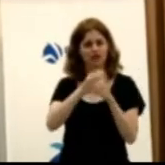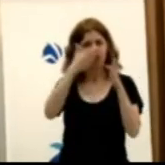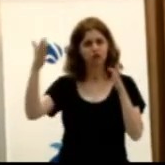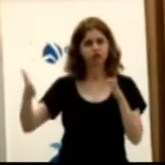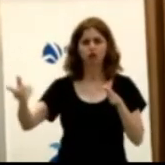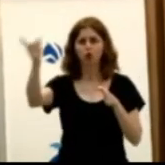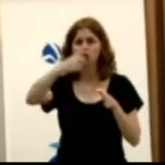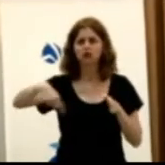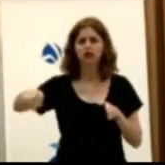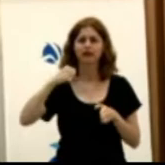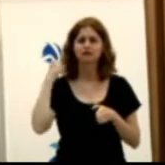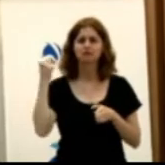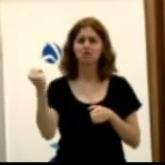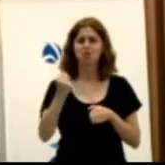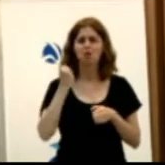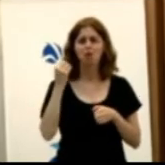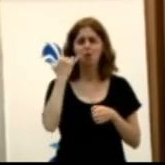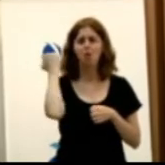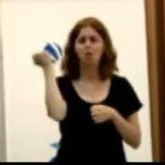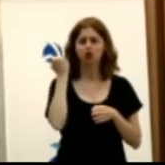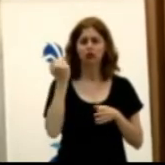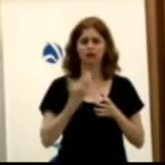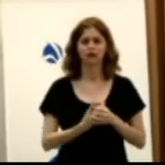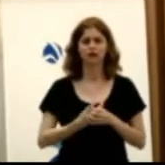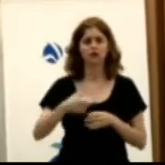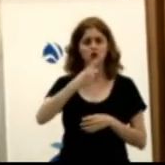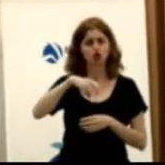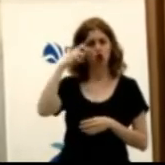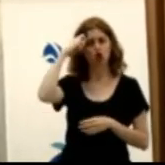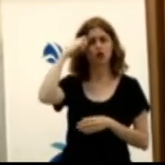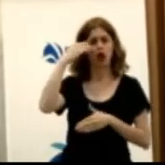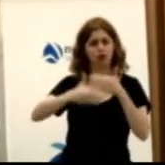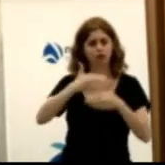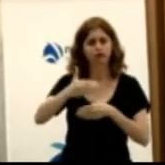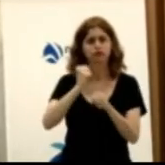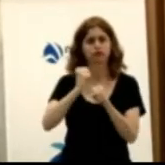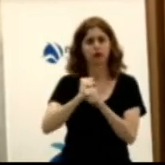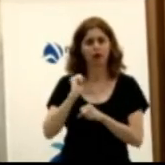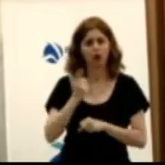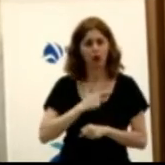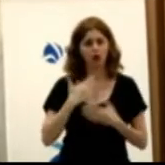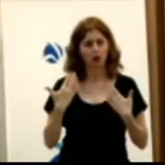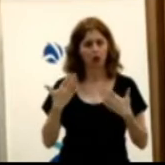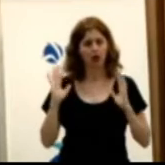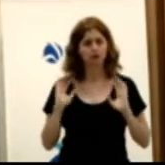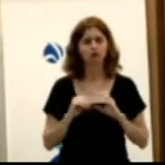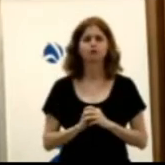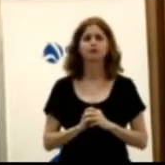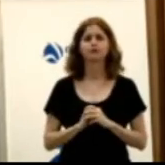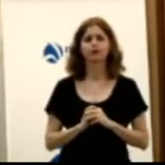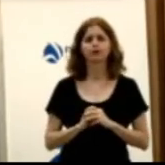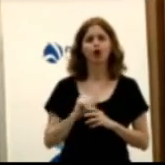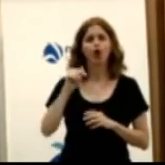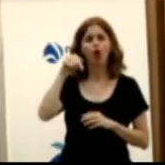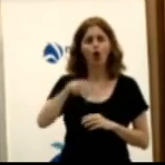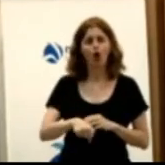importantes para que los concejales llevemos adelante nuestra tarea. Hoy,